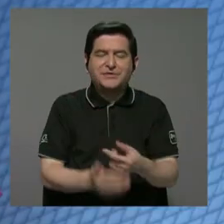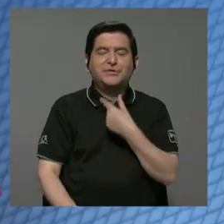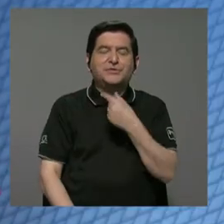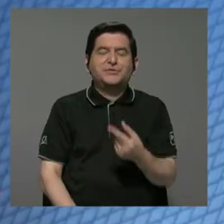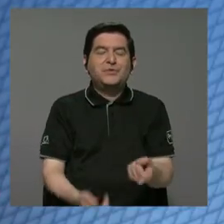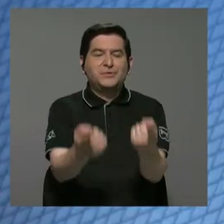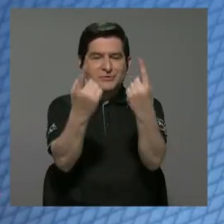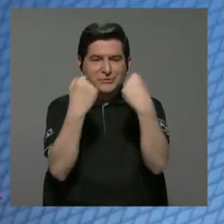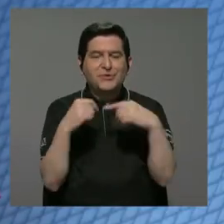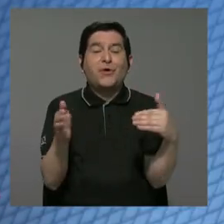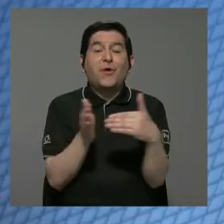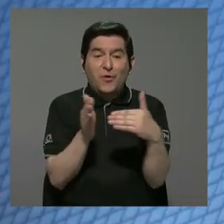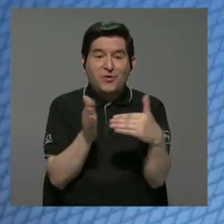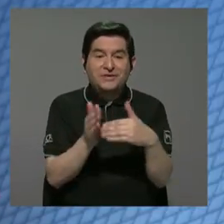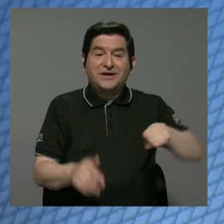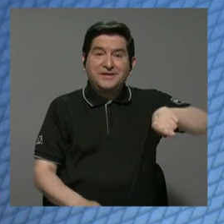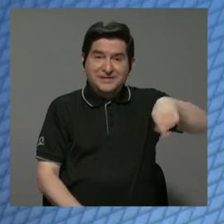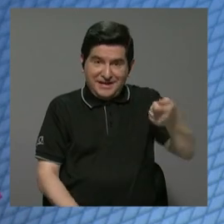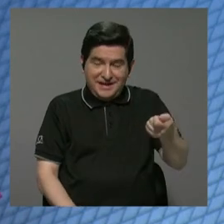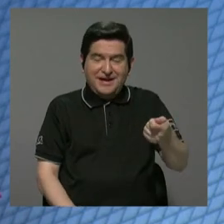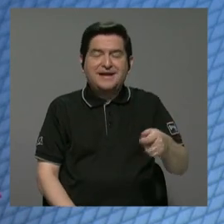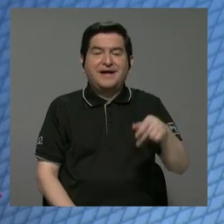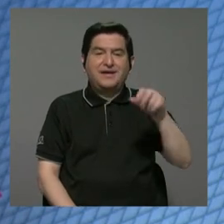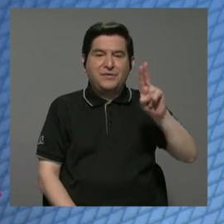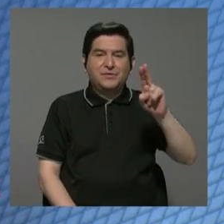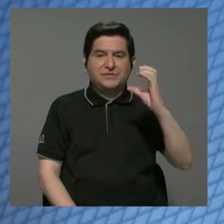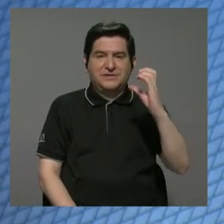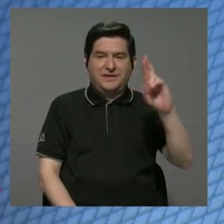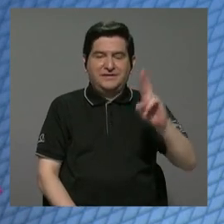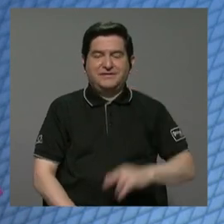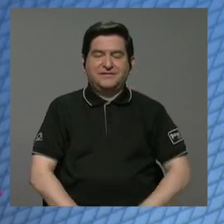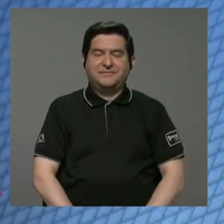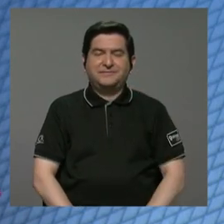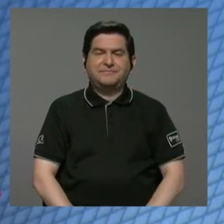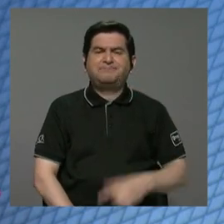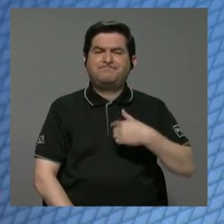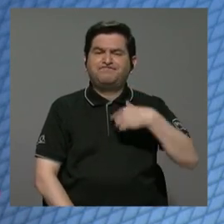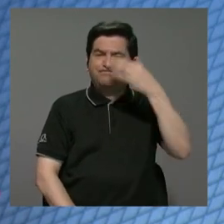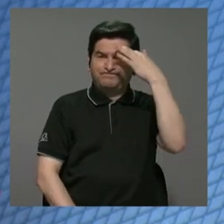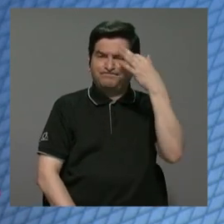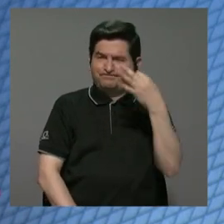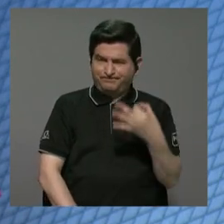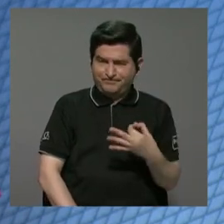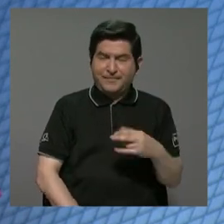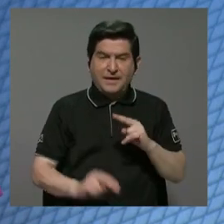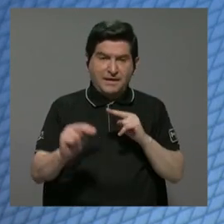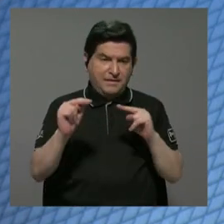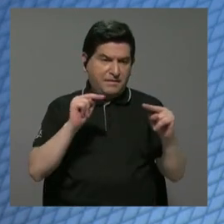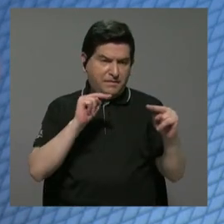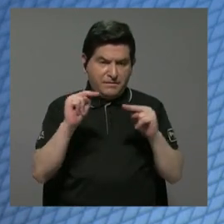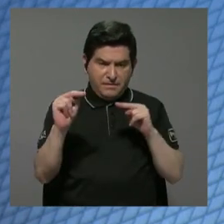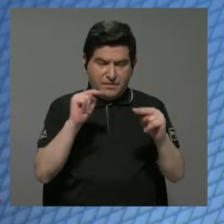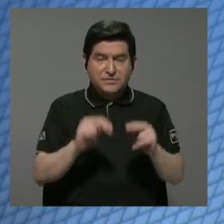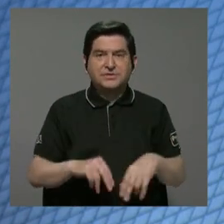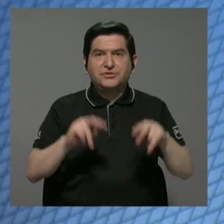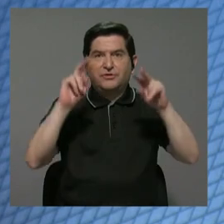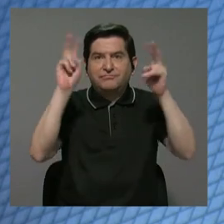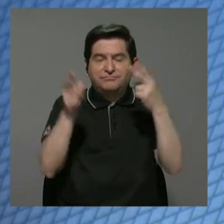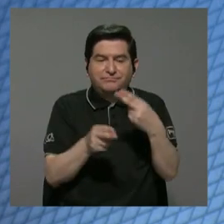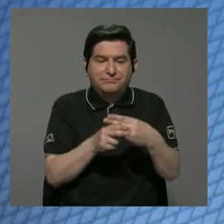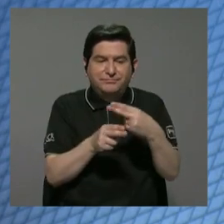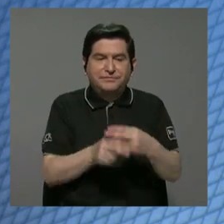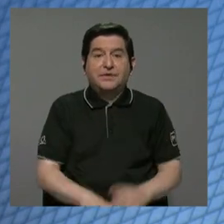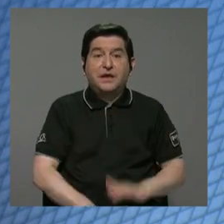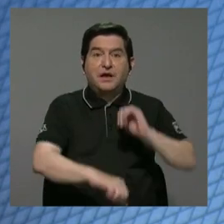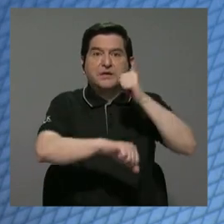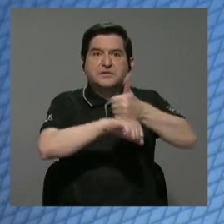aquí nuevamente en el canal de la Universidad de Costa Rica. Yo creo que las negociaciones, como se les llama, para